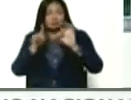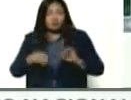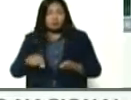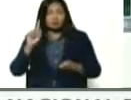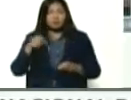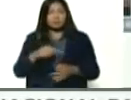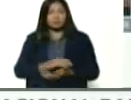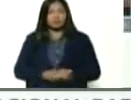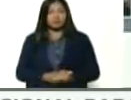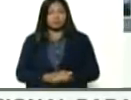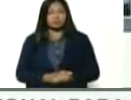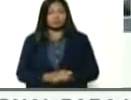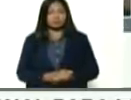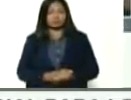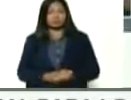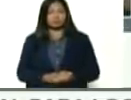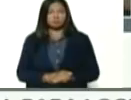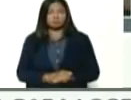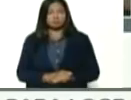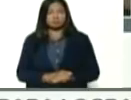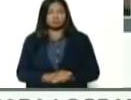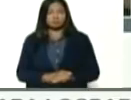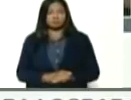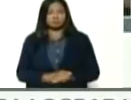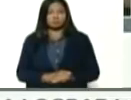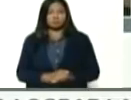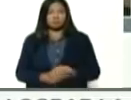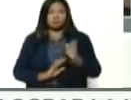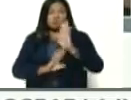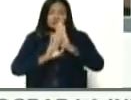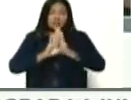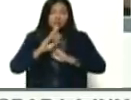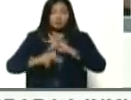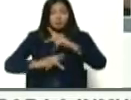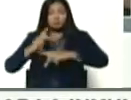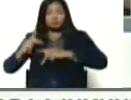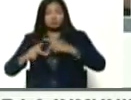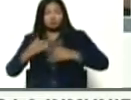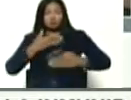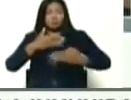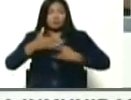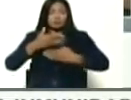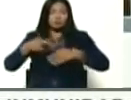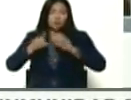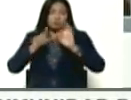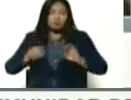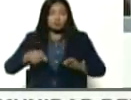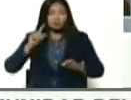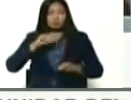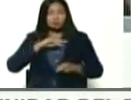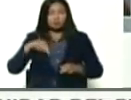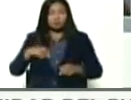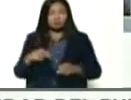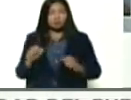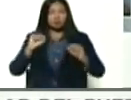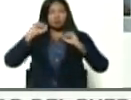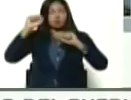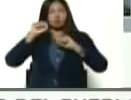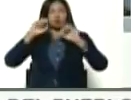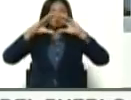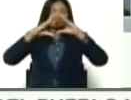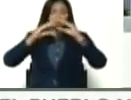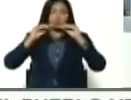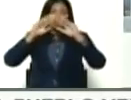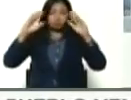porque aumentando la producción compartimos nuestras nuestros logros con todo el mundo